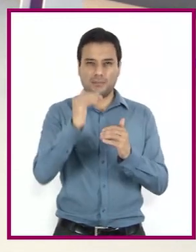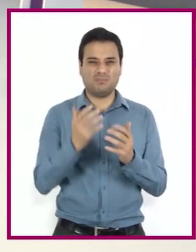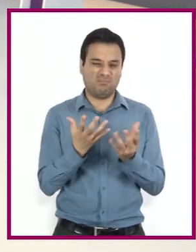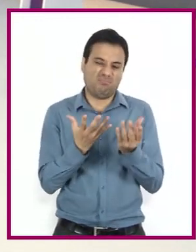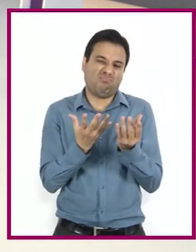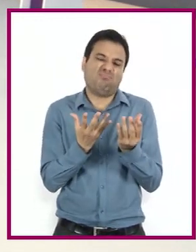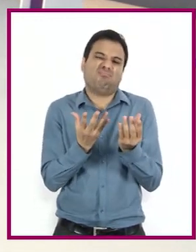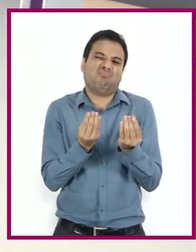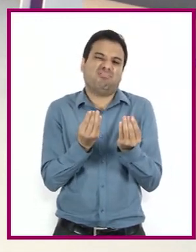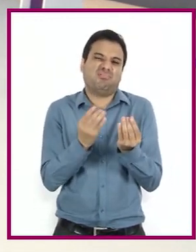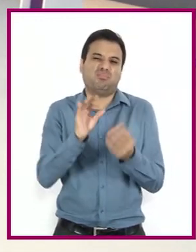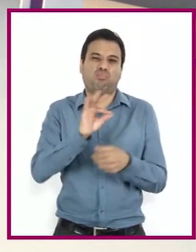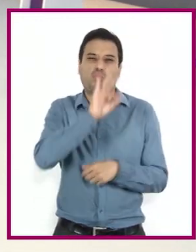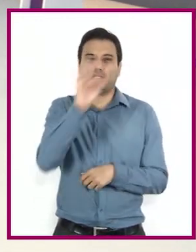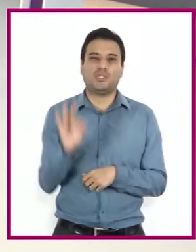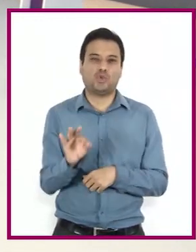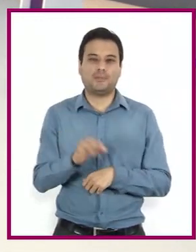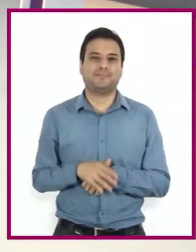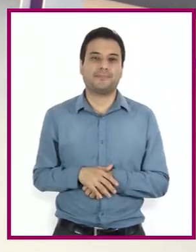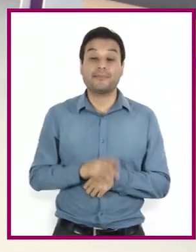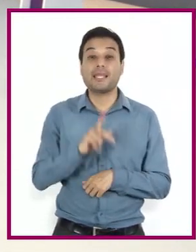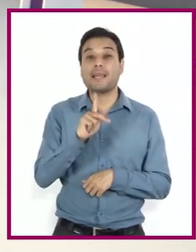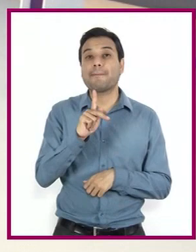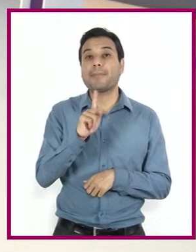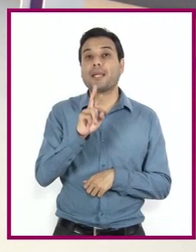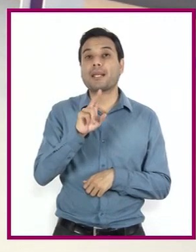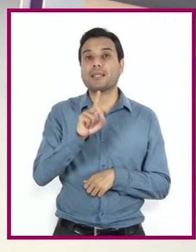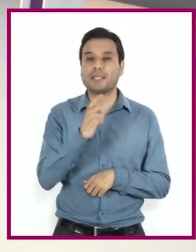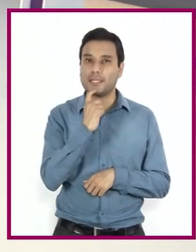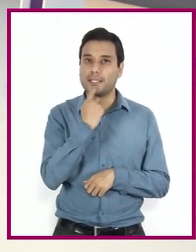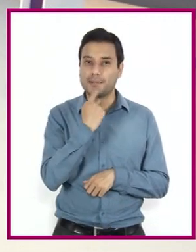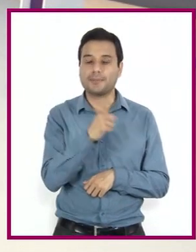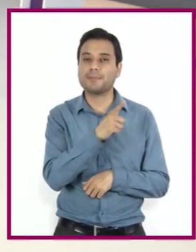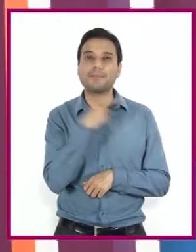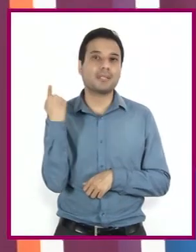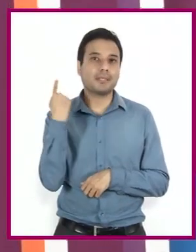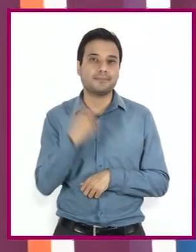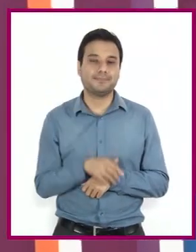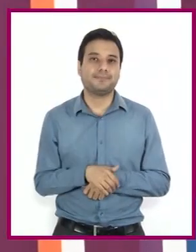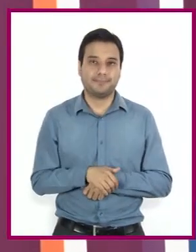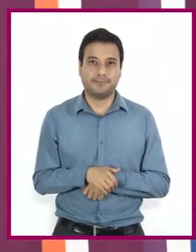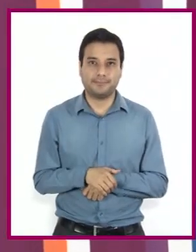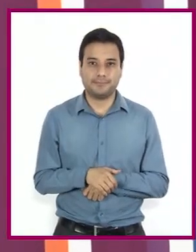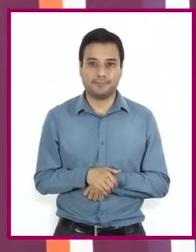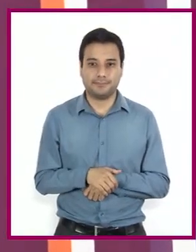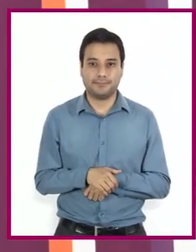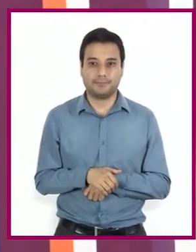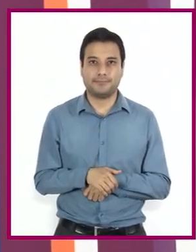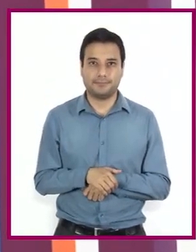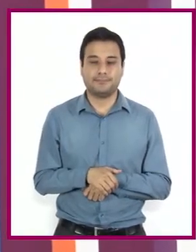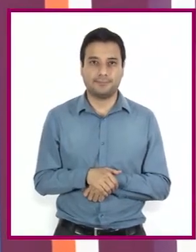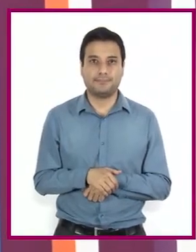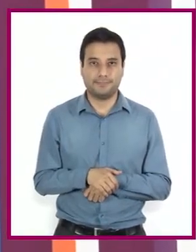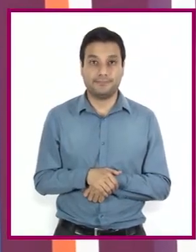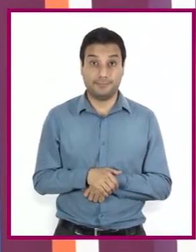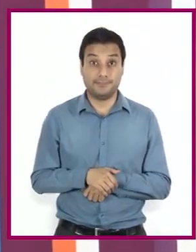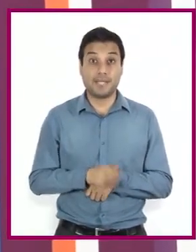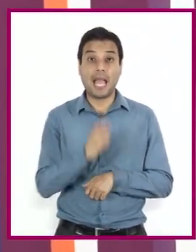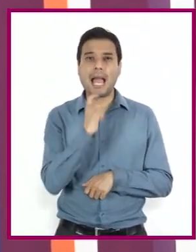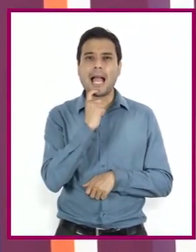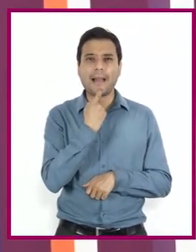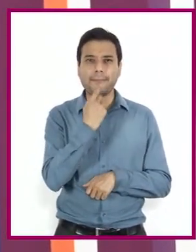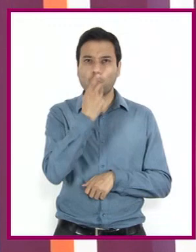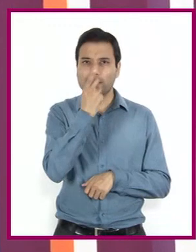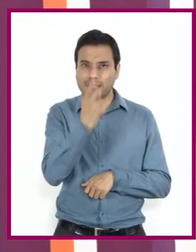al segundo lugar, el candidato del PRD, Andrés Manuel López Obrador. Este último argumentó que